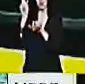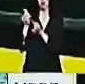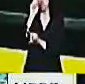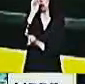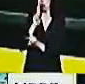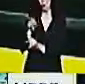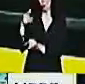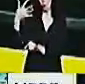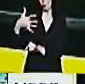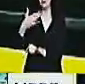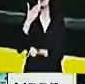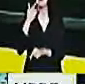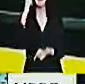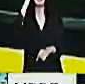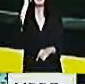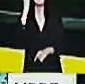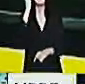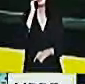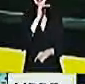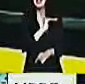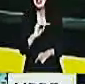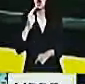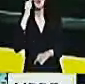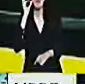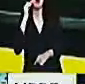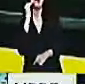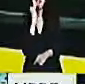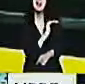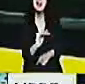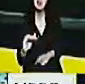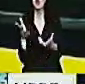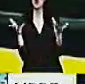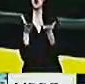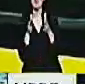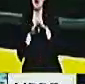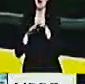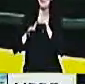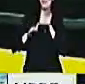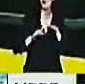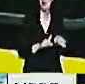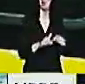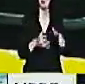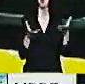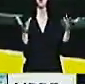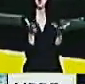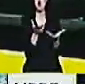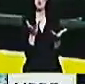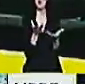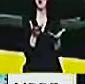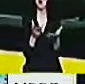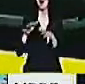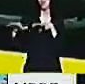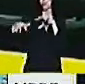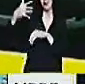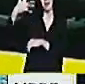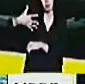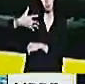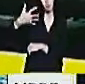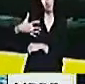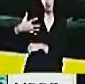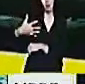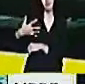también pensar lo de los niños y niñas, ¿cómo apoyamos y transmitimos lo importante que